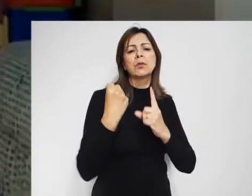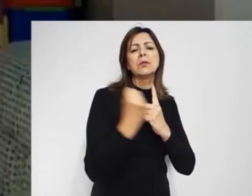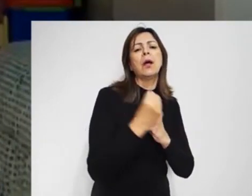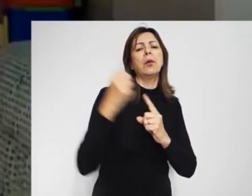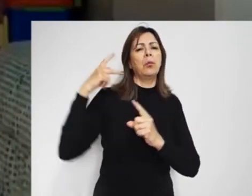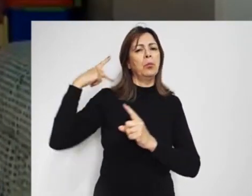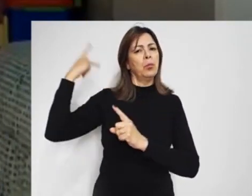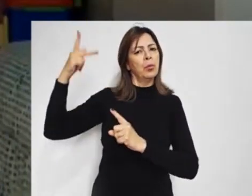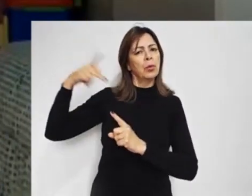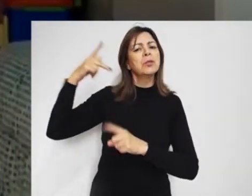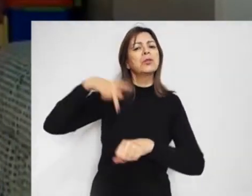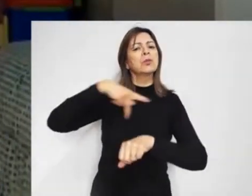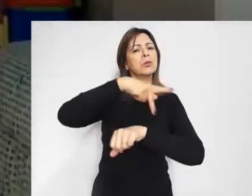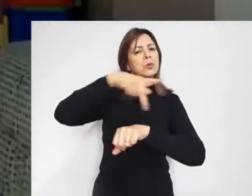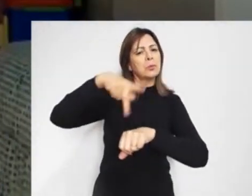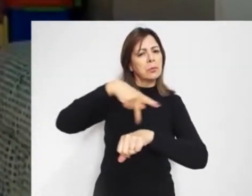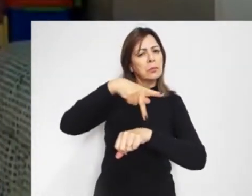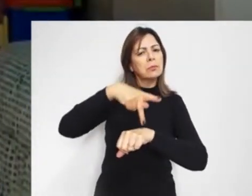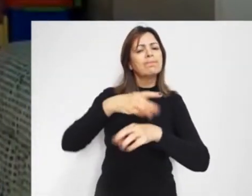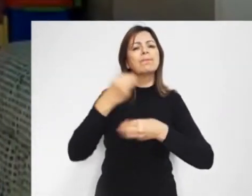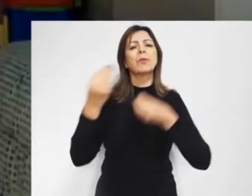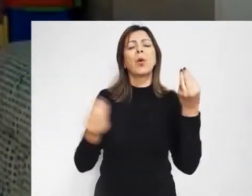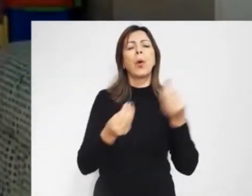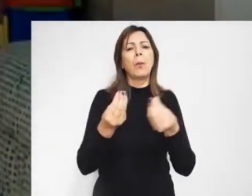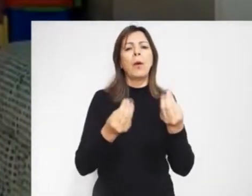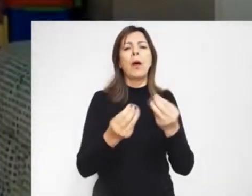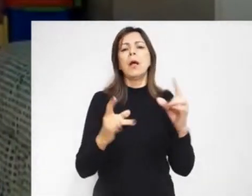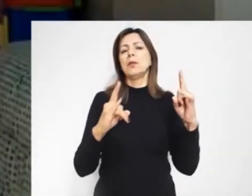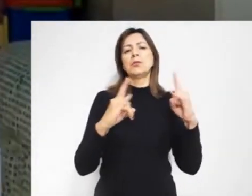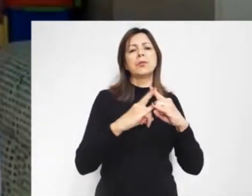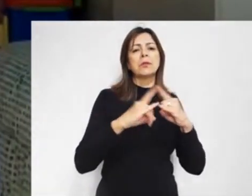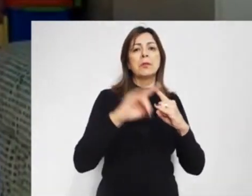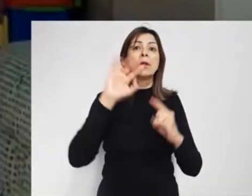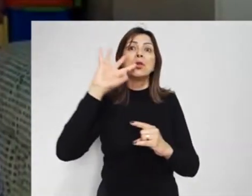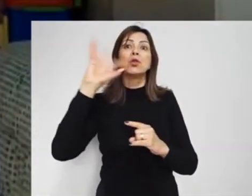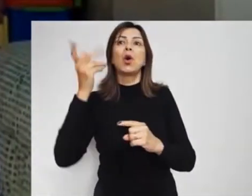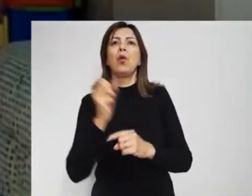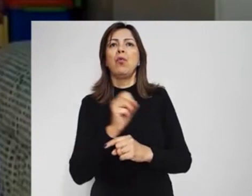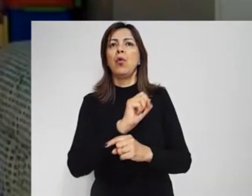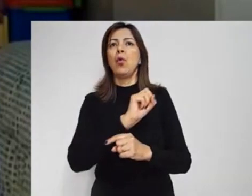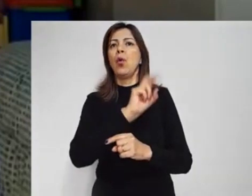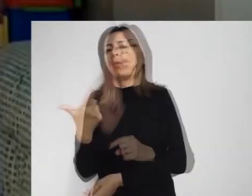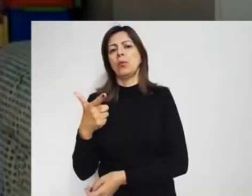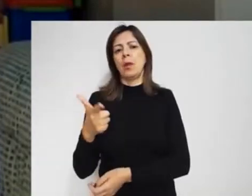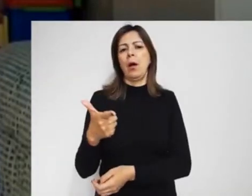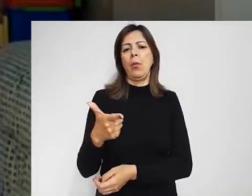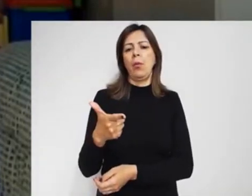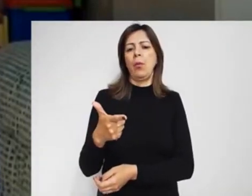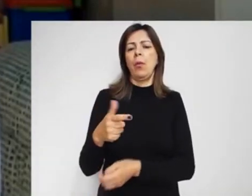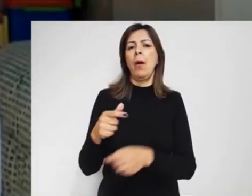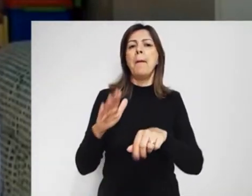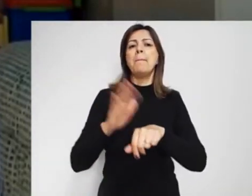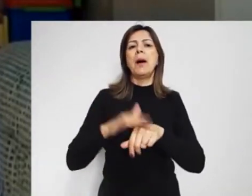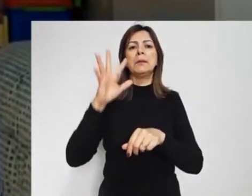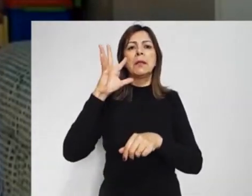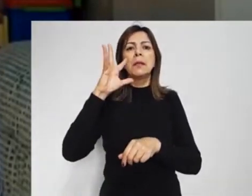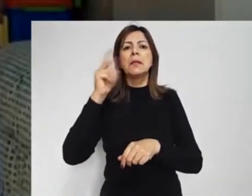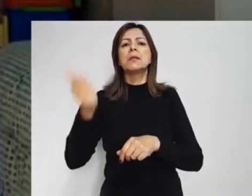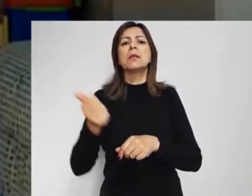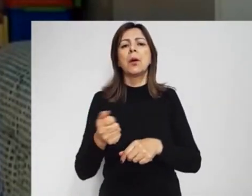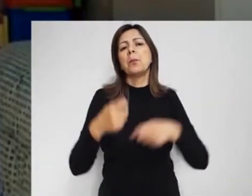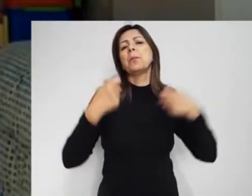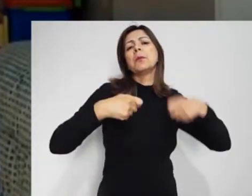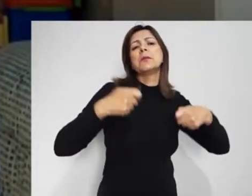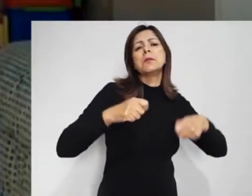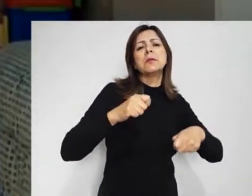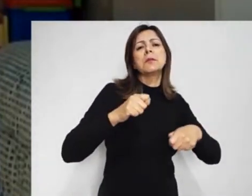institucional y la forma en que se resuelven o no ciertos problemas, permanecen o no ciertos problemas. Es una necesidad de producir